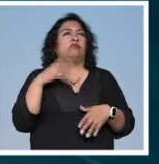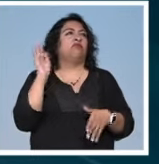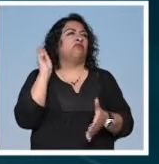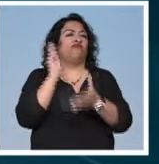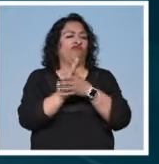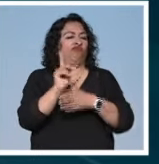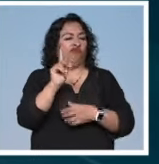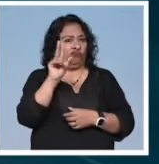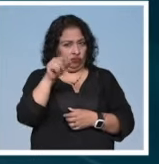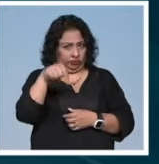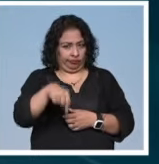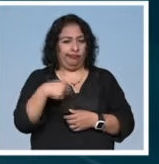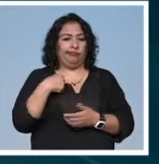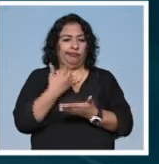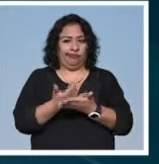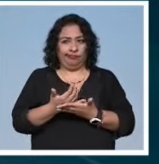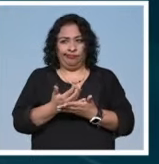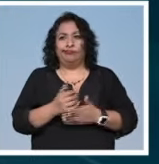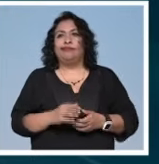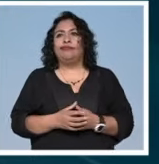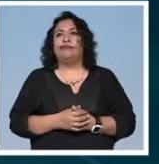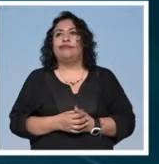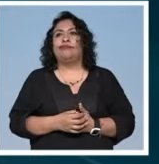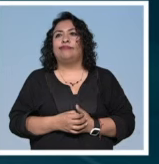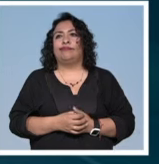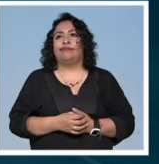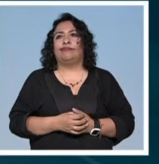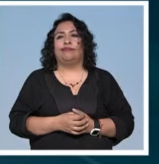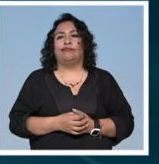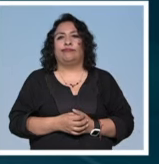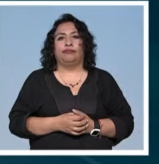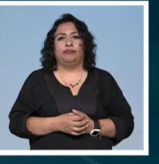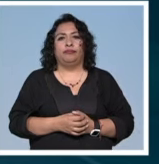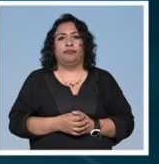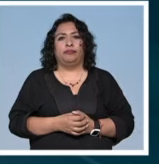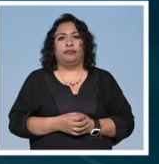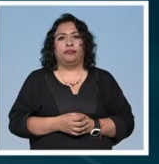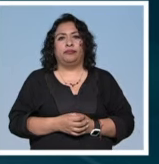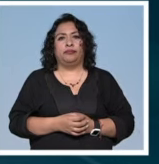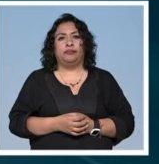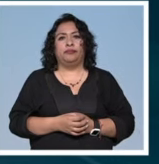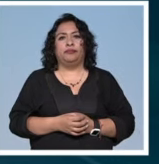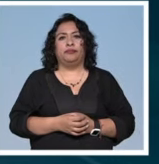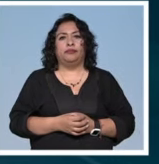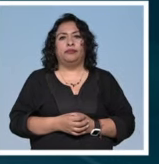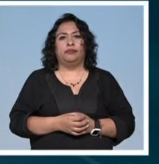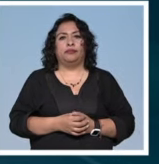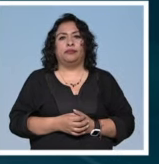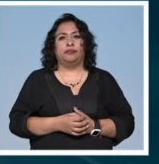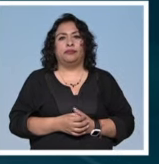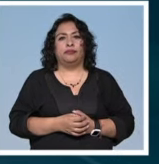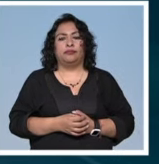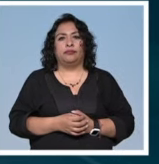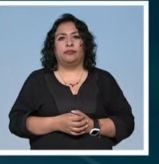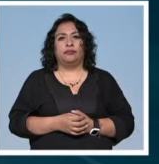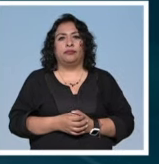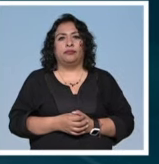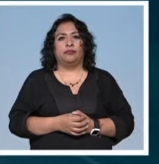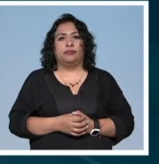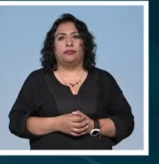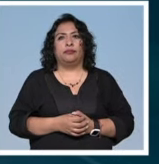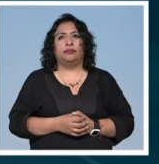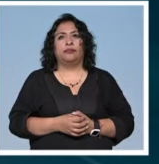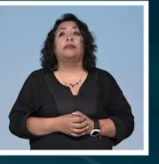indiferente. Aquí les esperamos. Mataron a un chango disfrazado de sicario. Hubo una balacera en el Estado de México entre